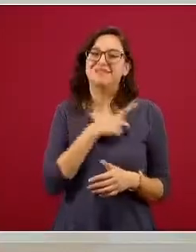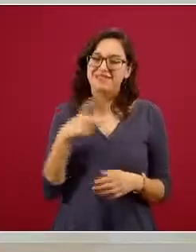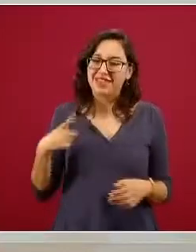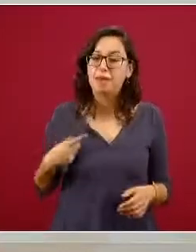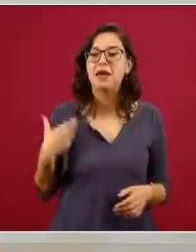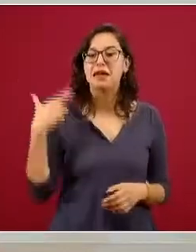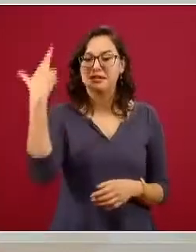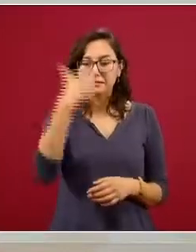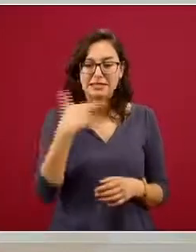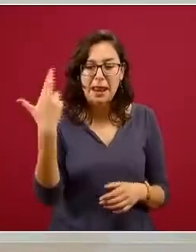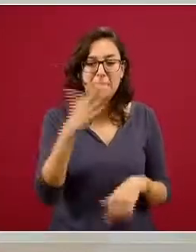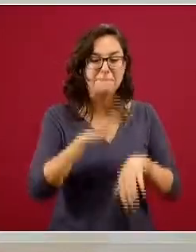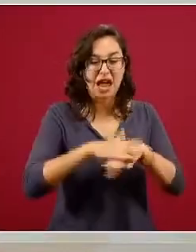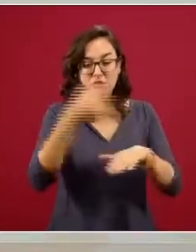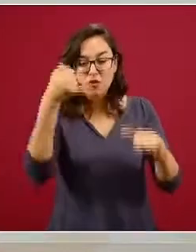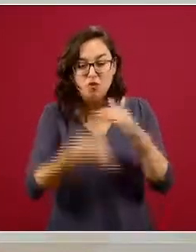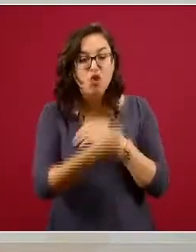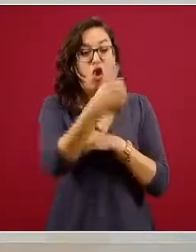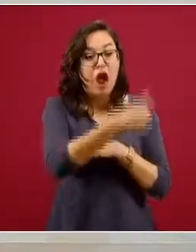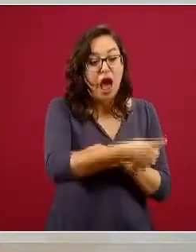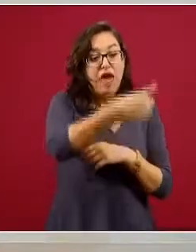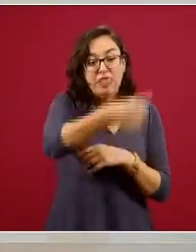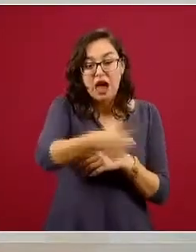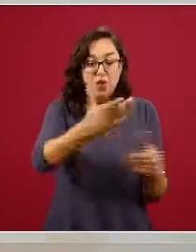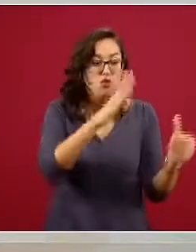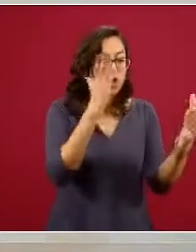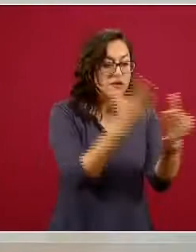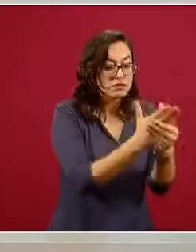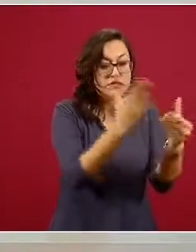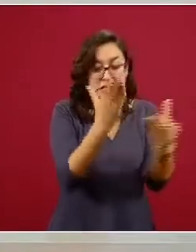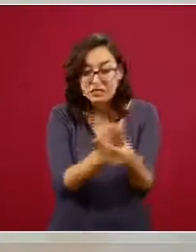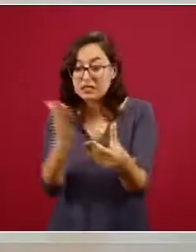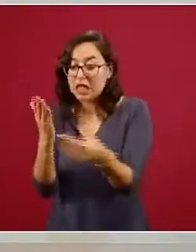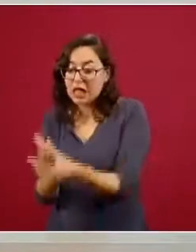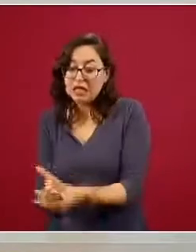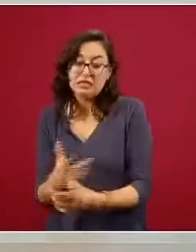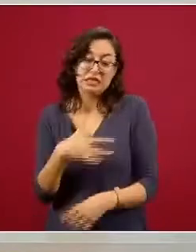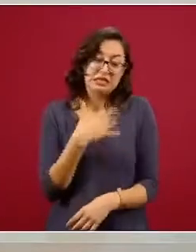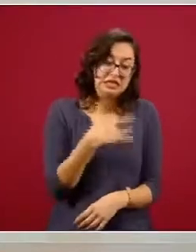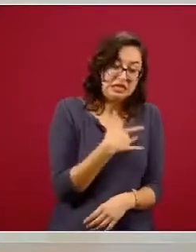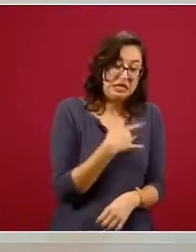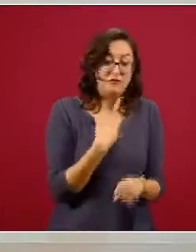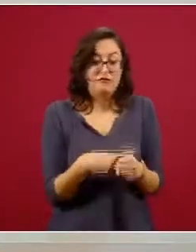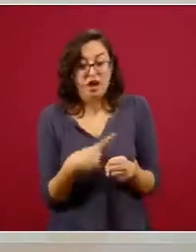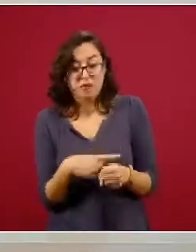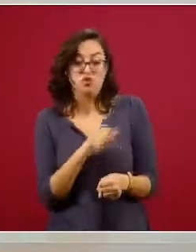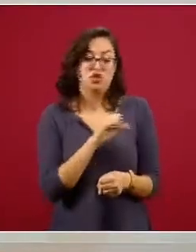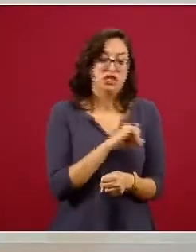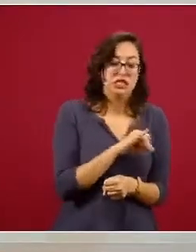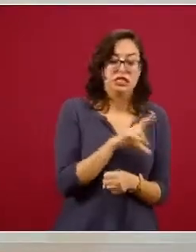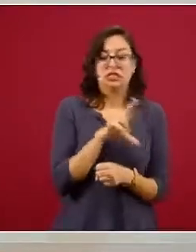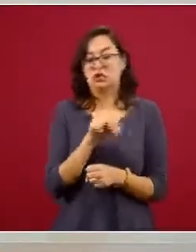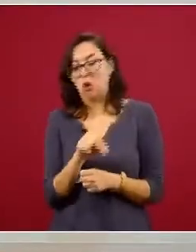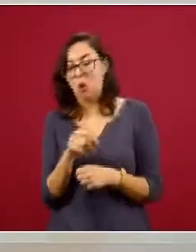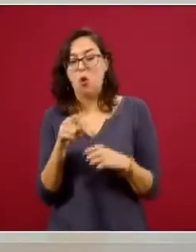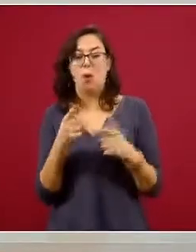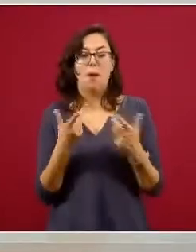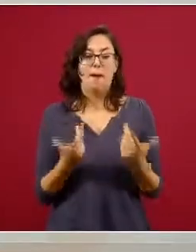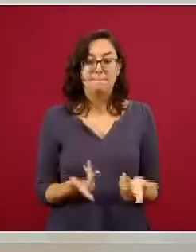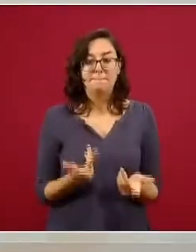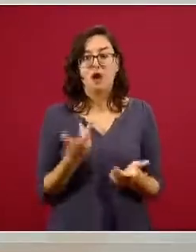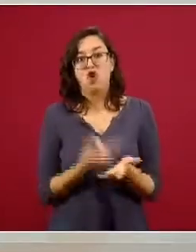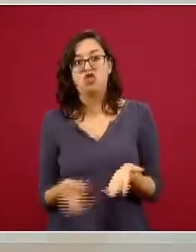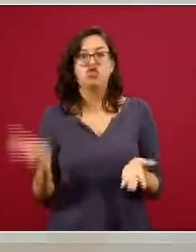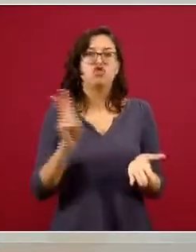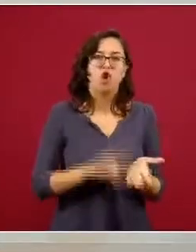expediente se pueda definir que si se tenía o no se tenía síntomas compatibles con una enfermedad respiratoria, a pesar